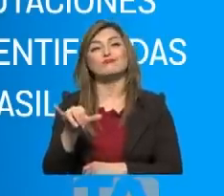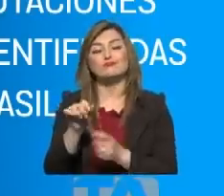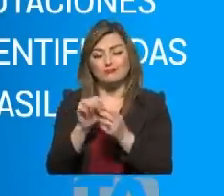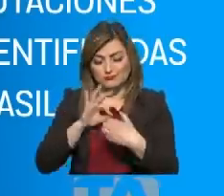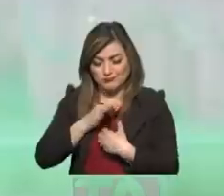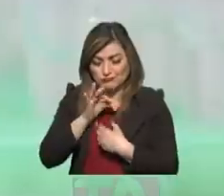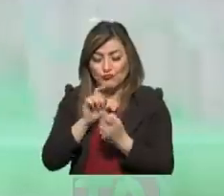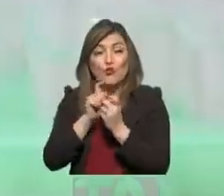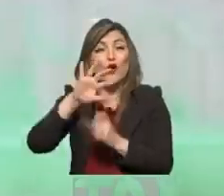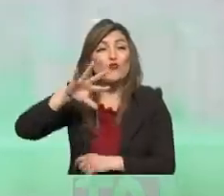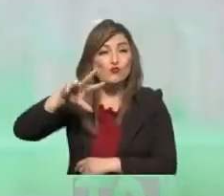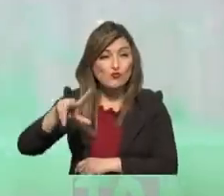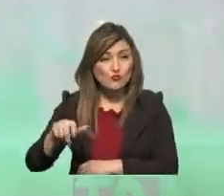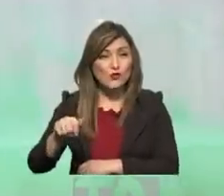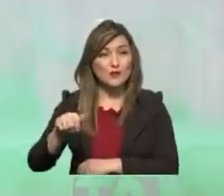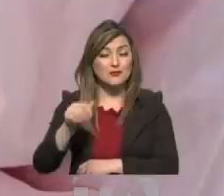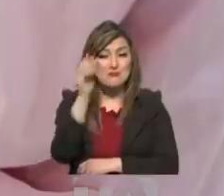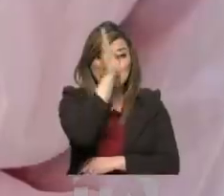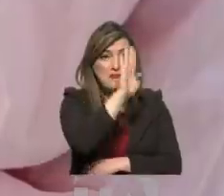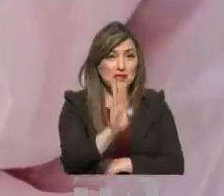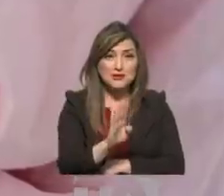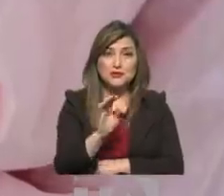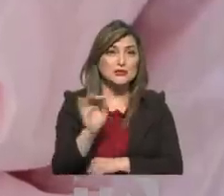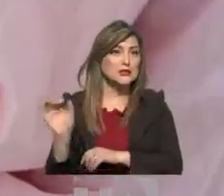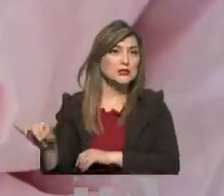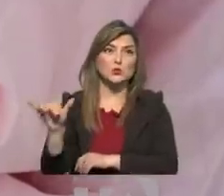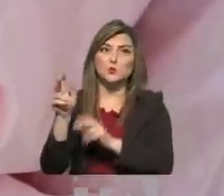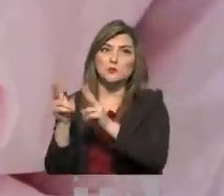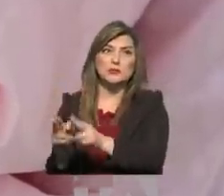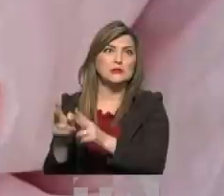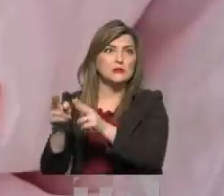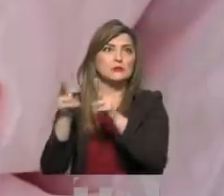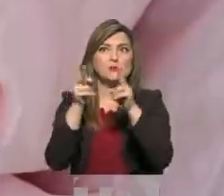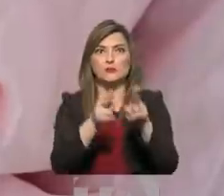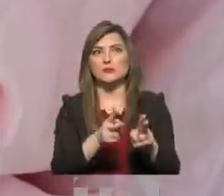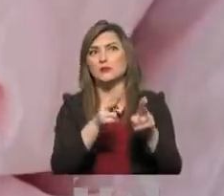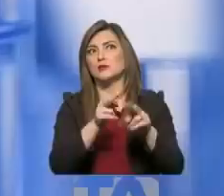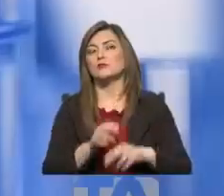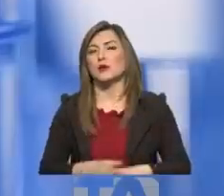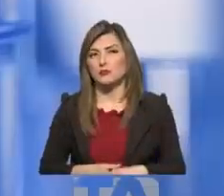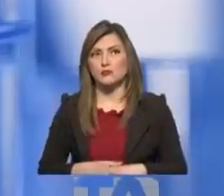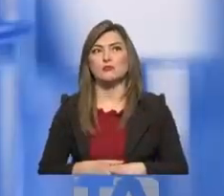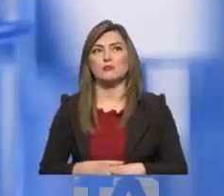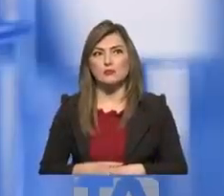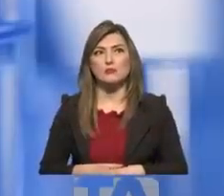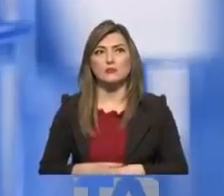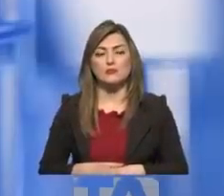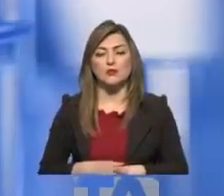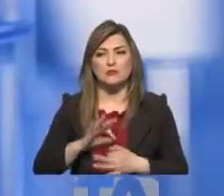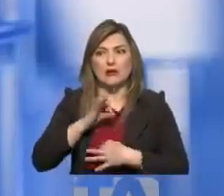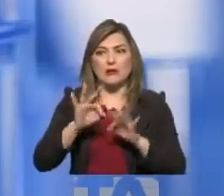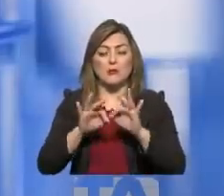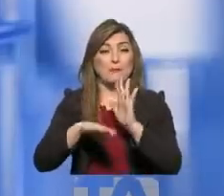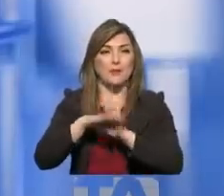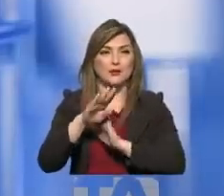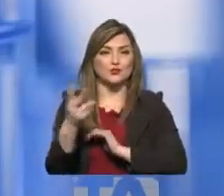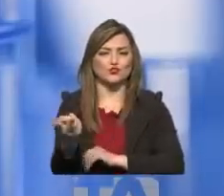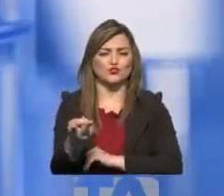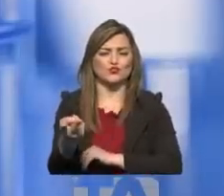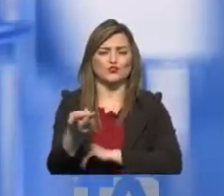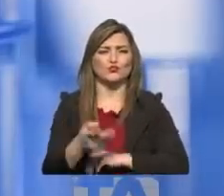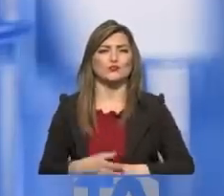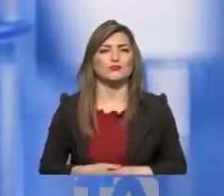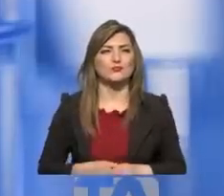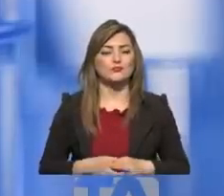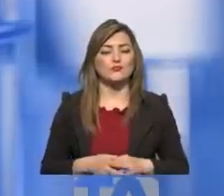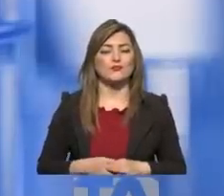variante sudafricana y a la brasilera, que acuérdense ustedes, son medias esquivas de las vacunas y pueden ser más virulentas. También nosotros entendemos que